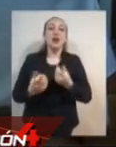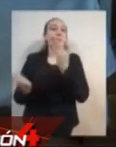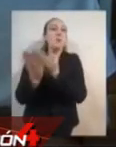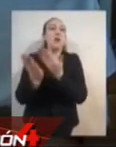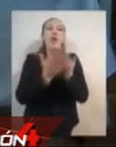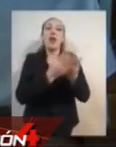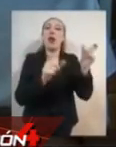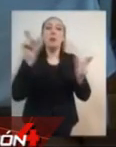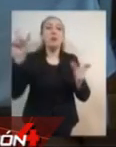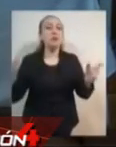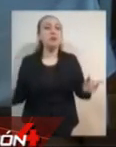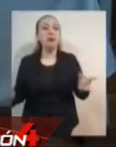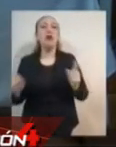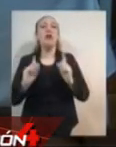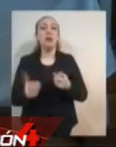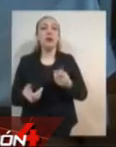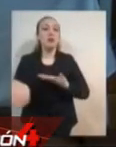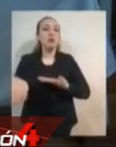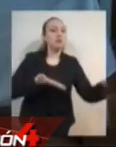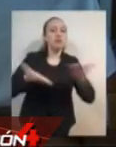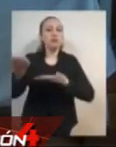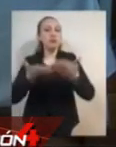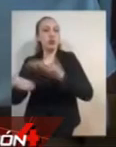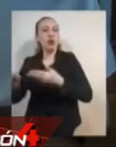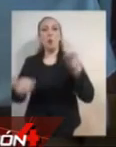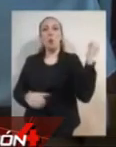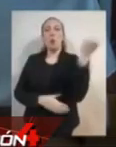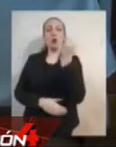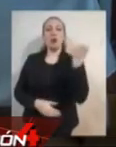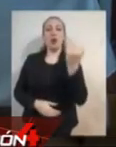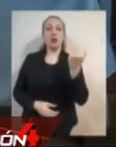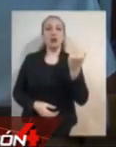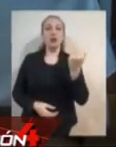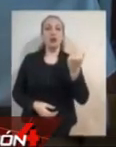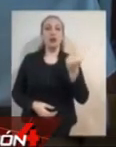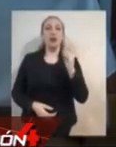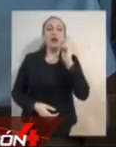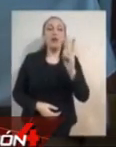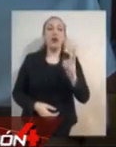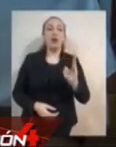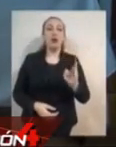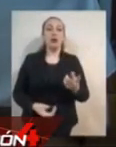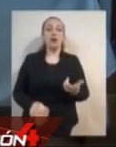los vecinos, hay una tarea participativa muy importante, desplegaremos